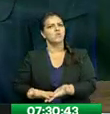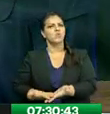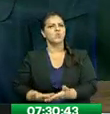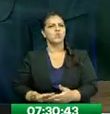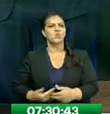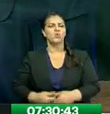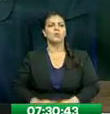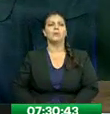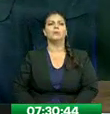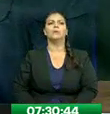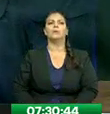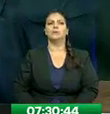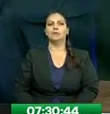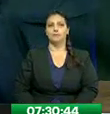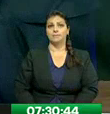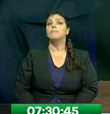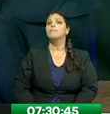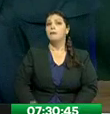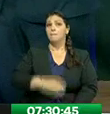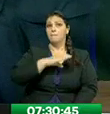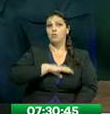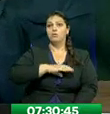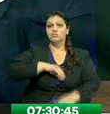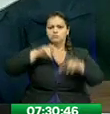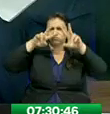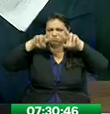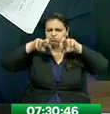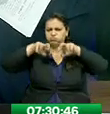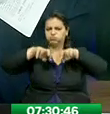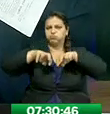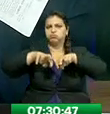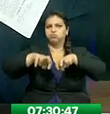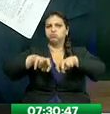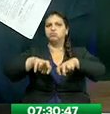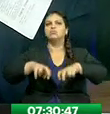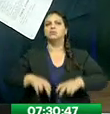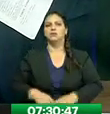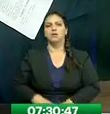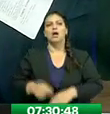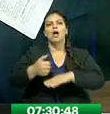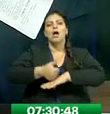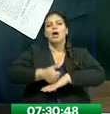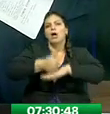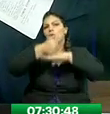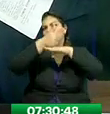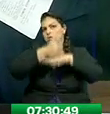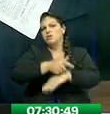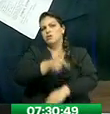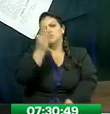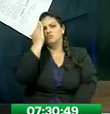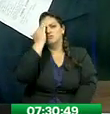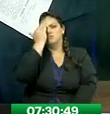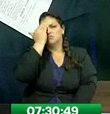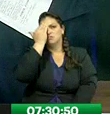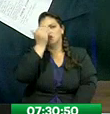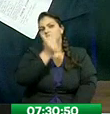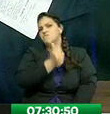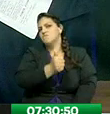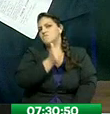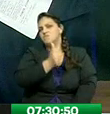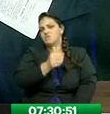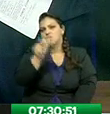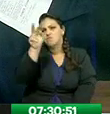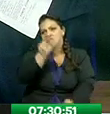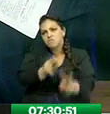todo esto está sujeto a investigaciones y serán únicamente las autoridades pertinentes las que